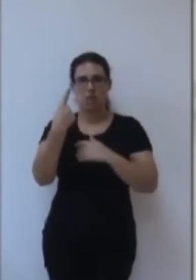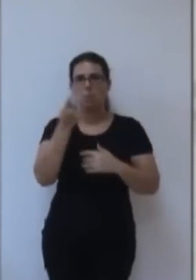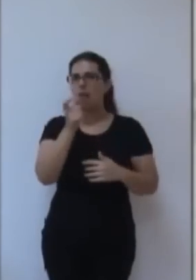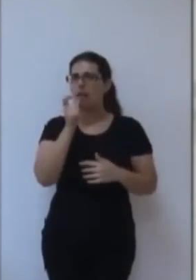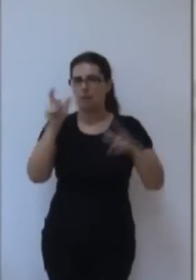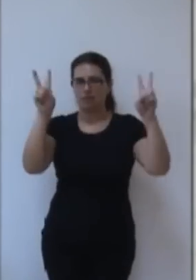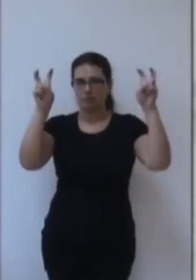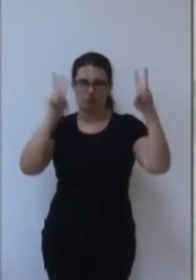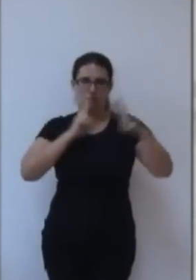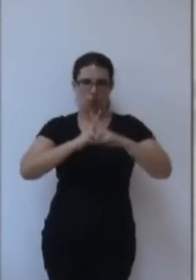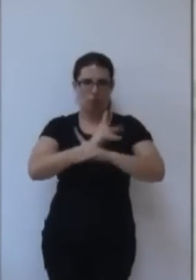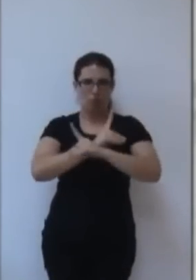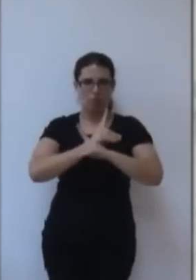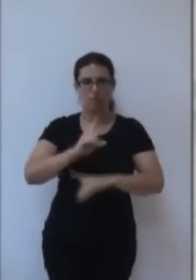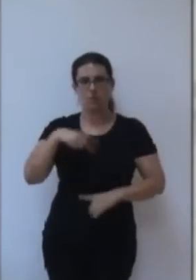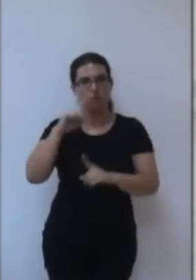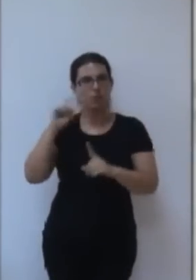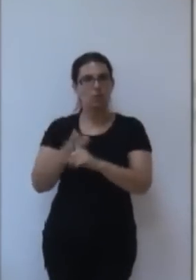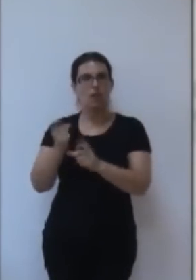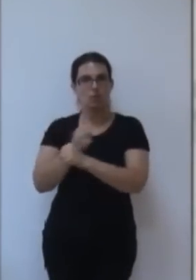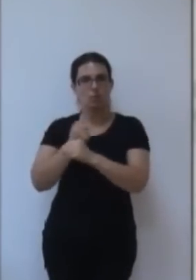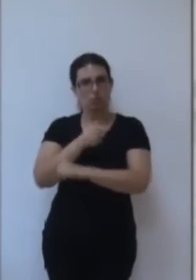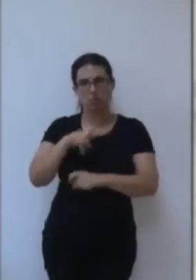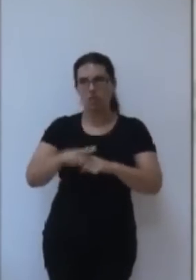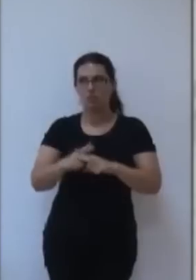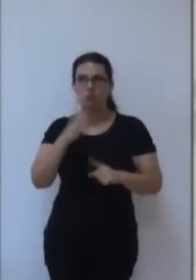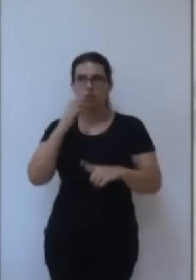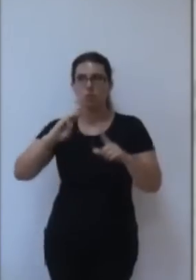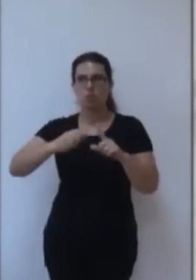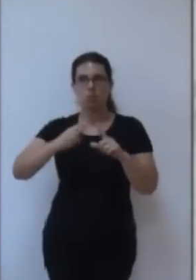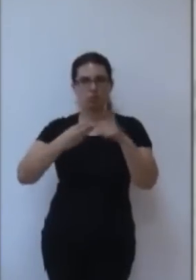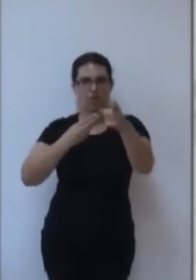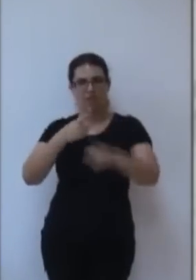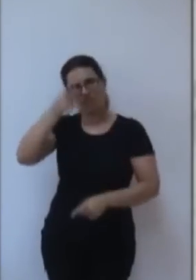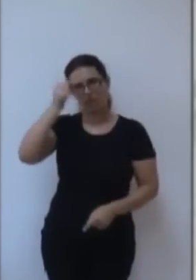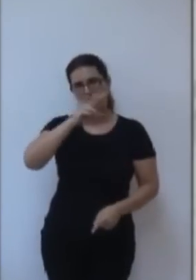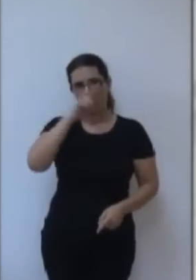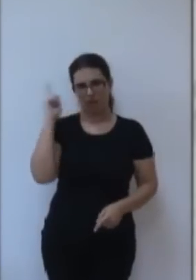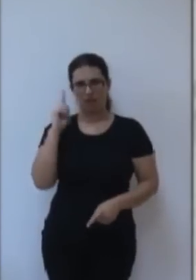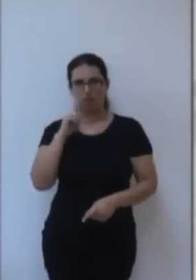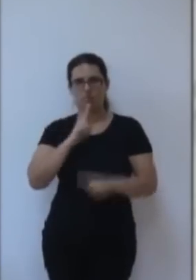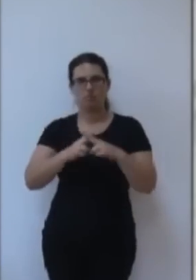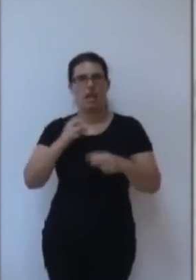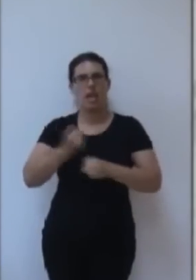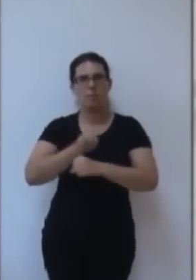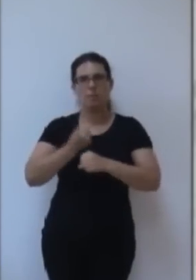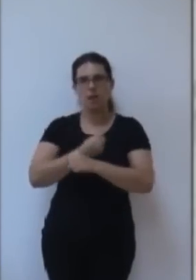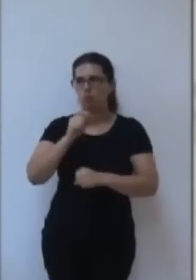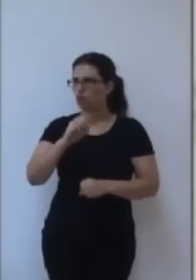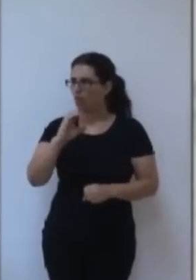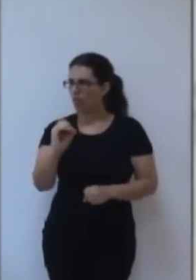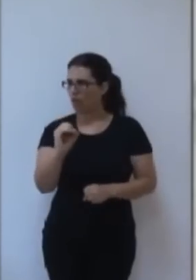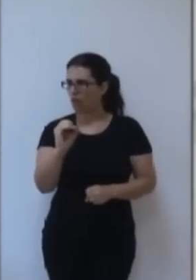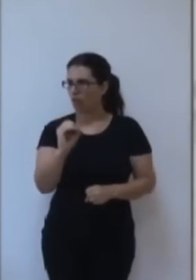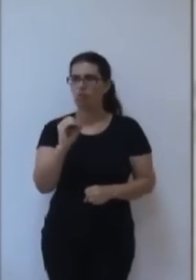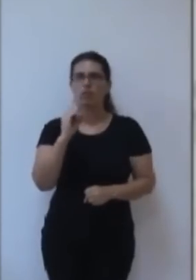encontrar empleo también hay herramientas. Podemos citar el portal, por ejemplo, de FEADS Madrid, ¿verdad? Emplea 2.0, que